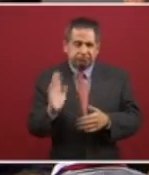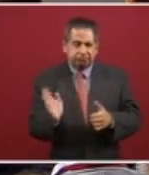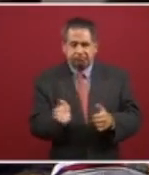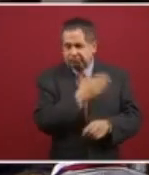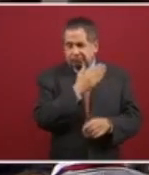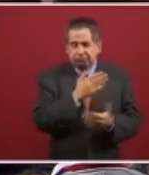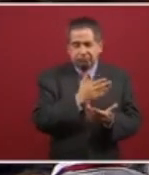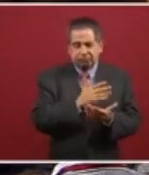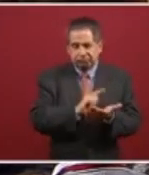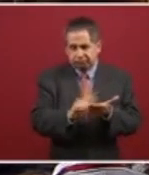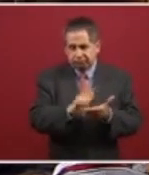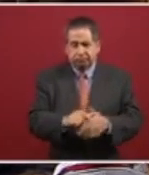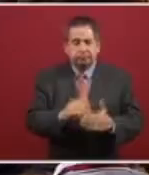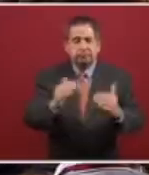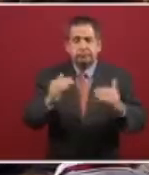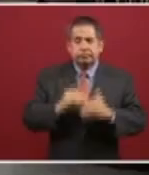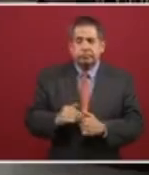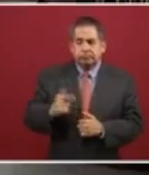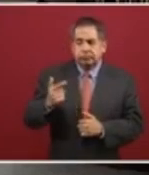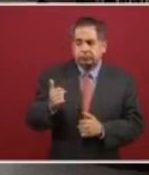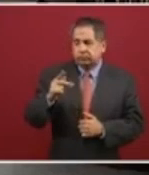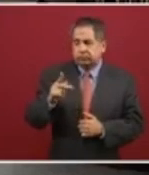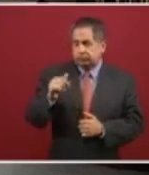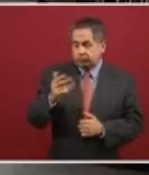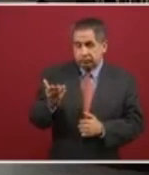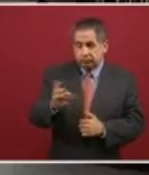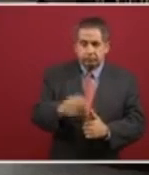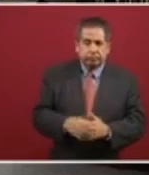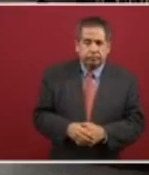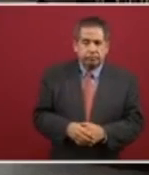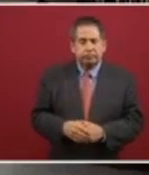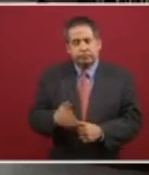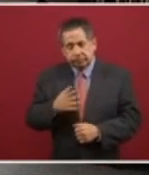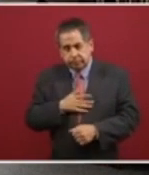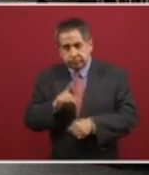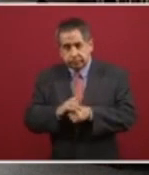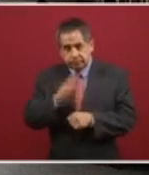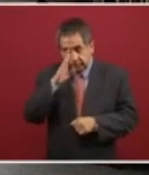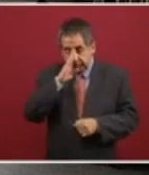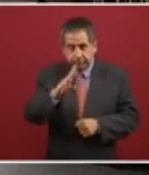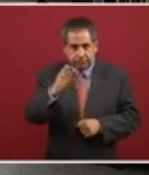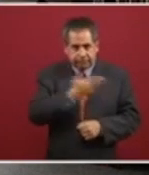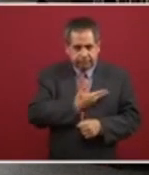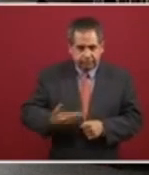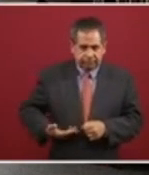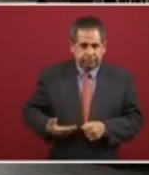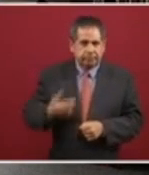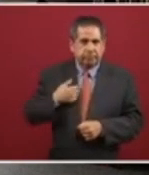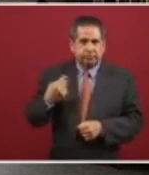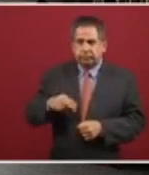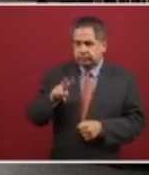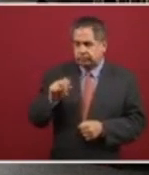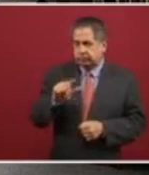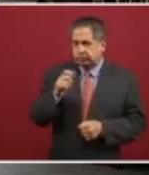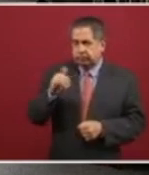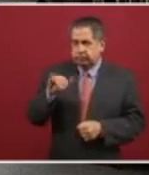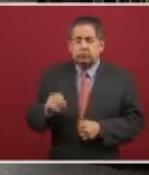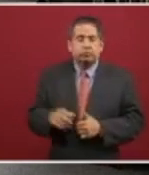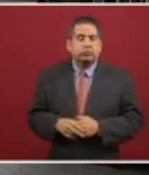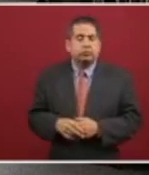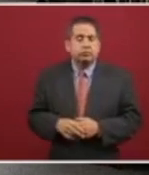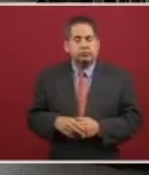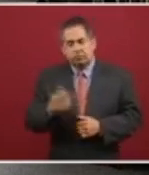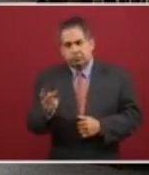Adelante, ¿quién sigue? Guadalupe. ¿Qué tal? Buenos días, presidente. Buenos días a todos. Guadalupe Vallejo, en Notimex.